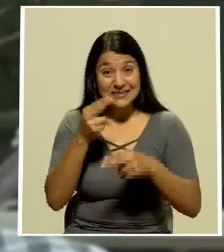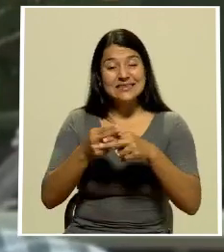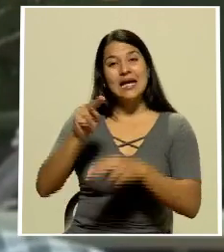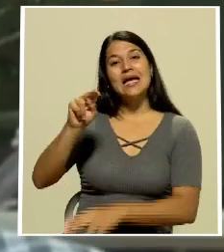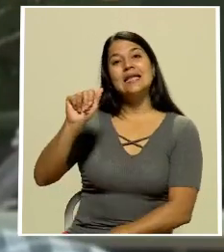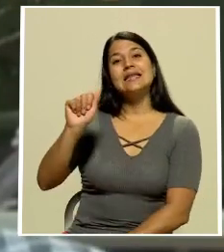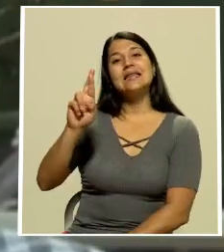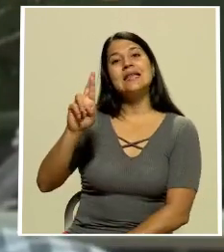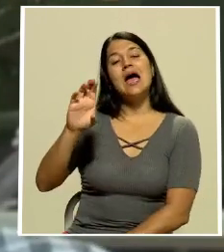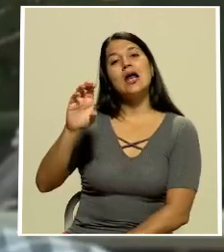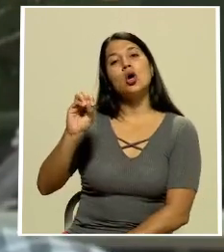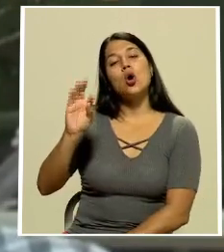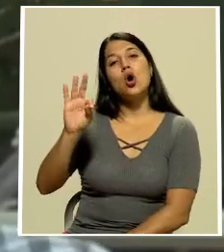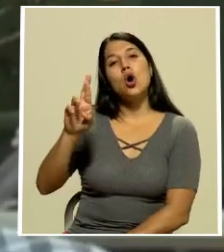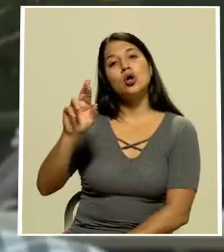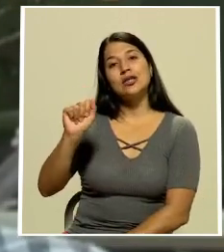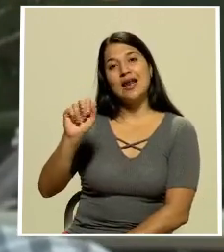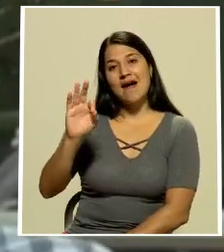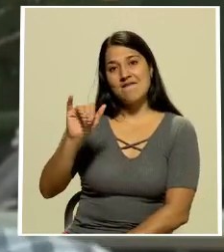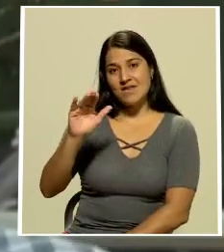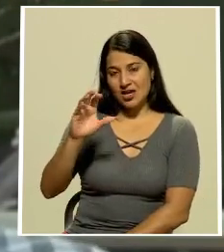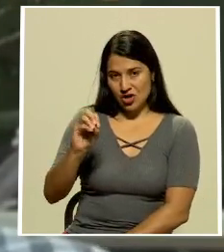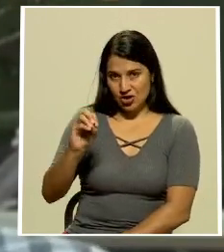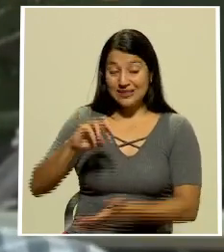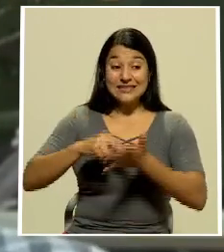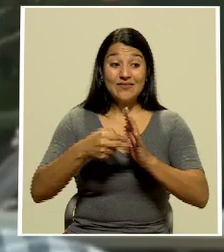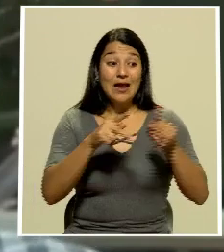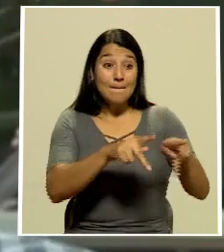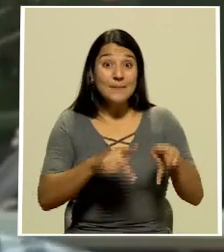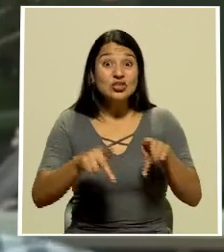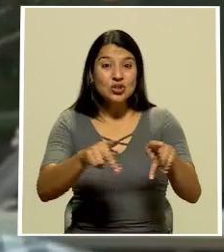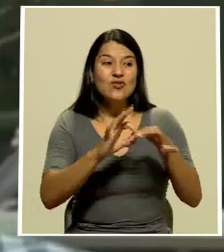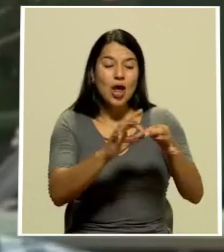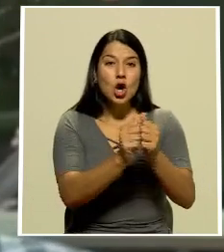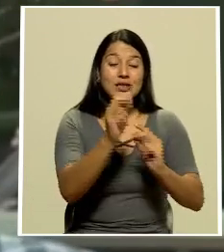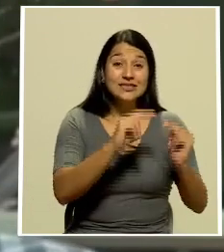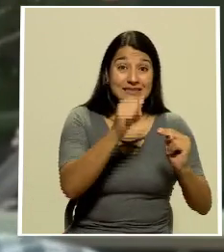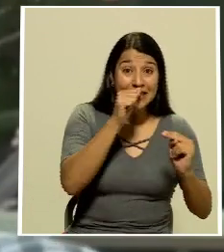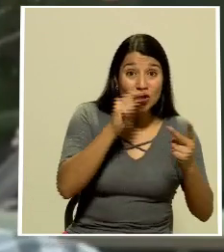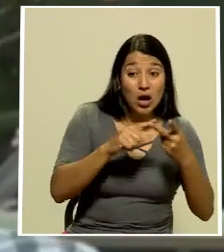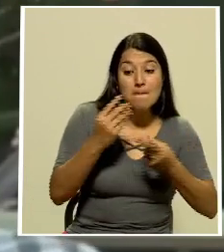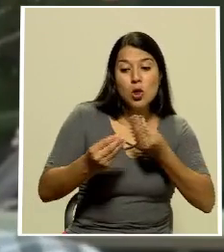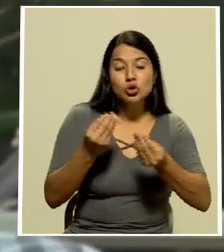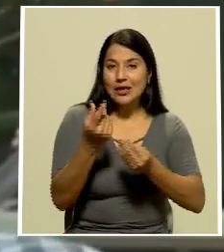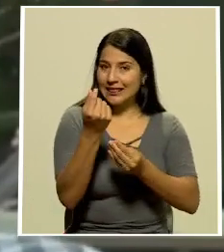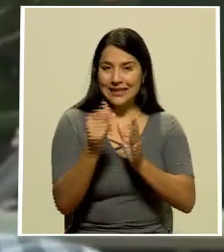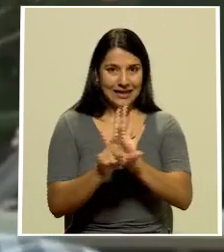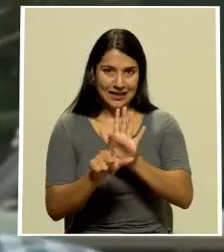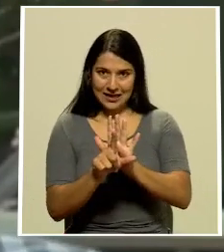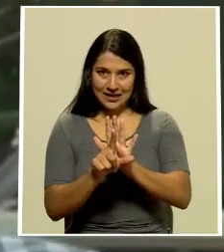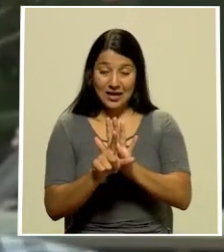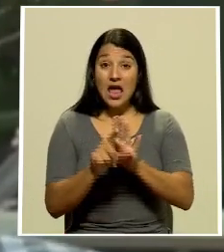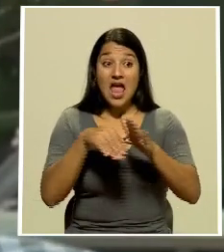de traficantes de drogas y lavadores de dinero establecidos en importantes regiones del país, como lo son